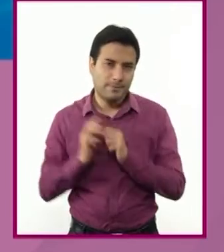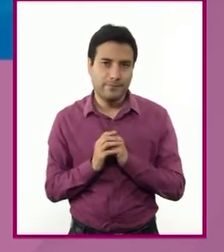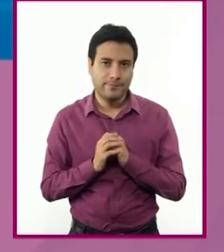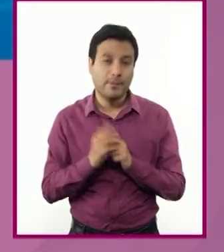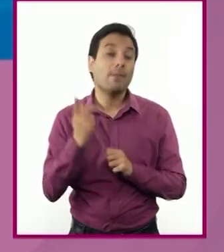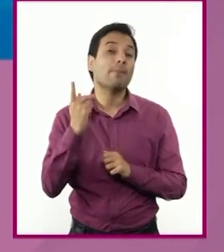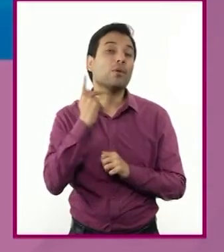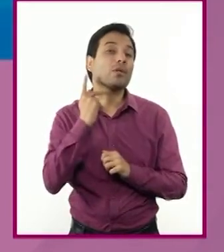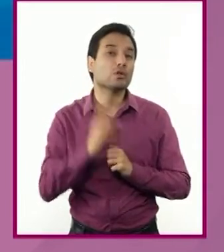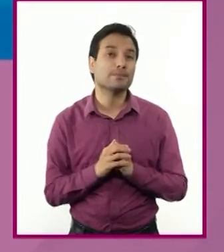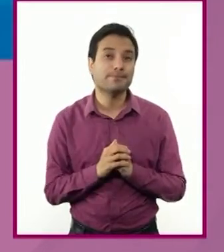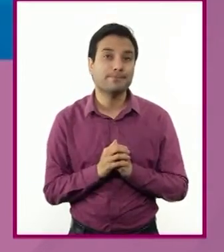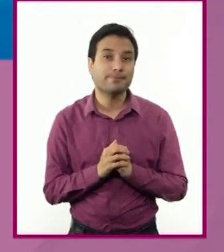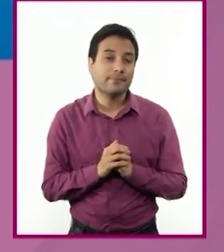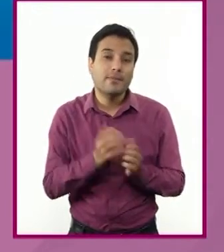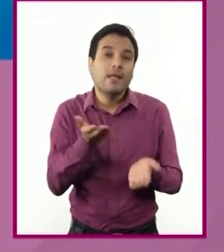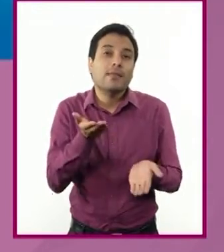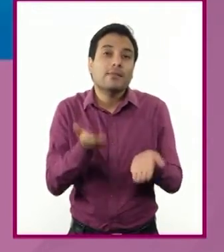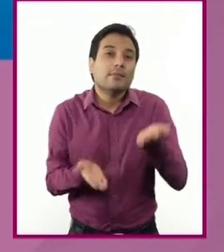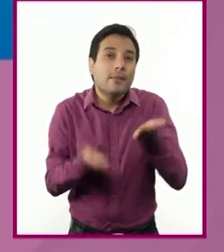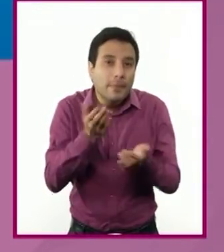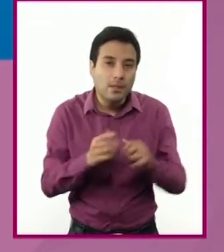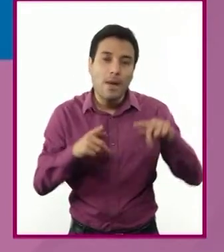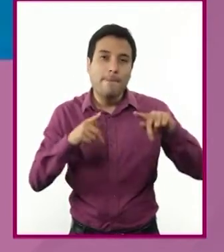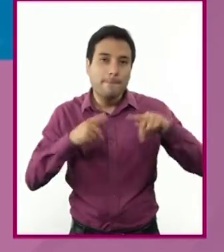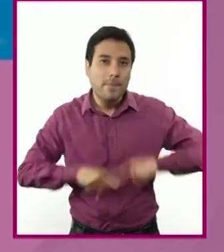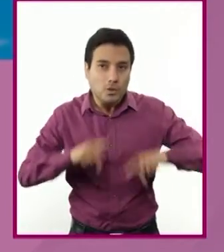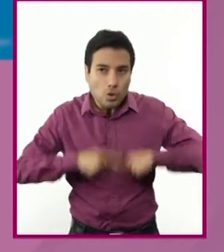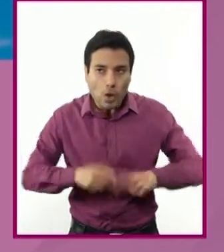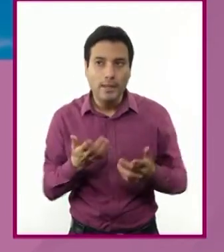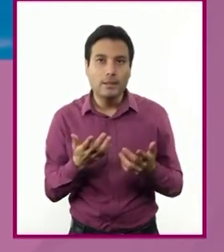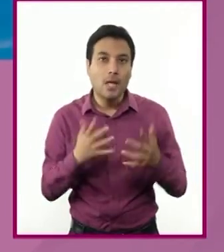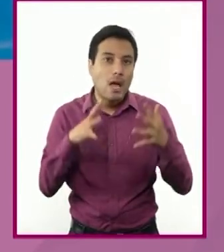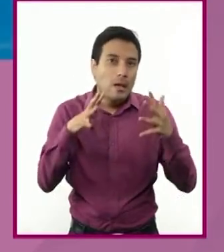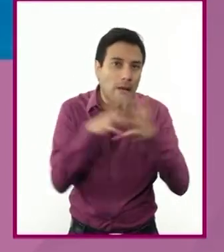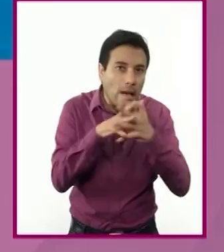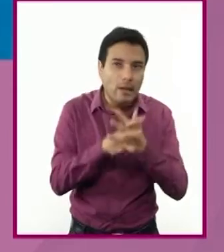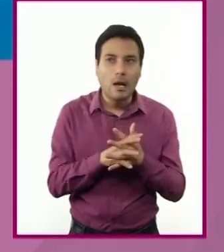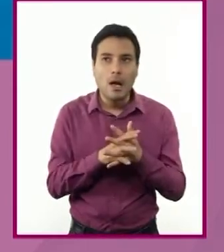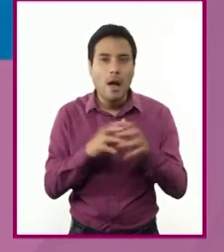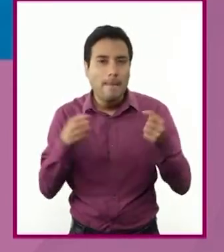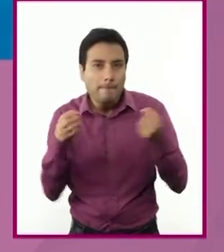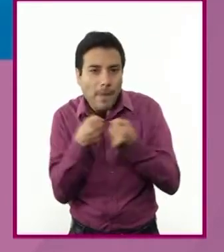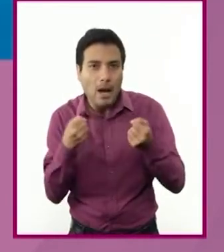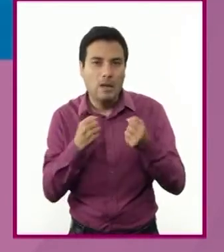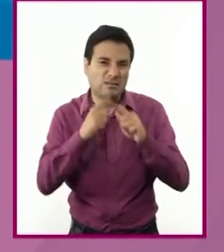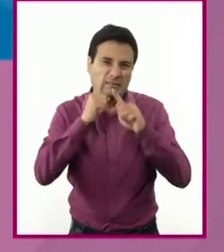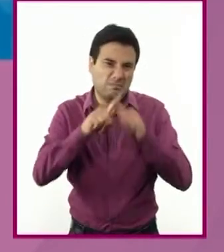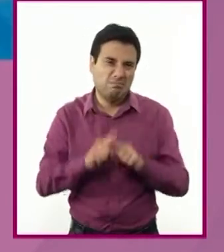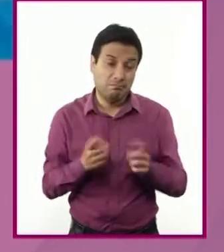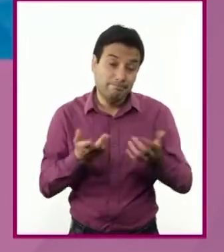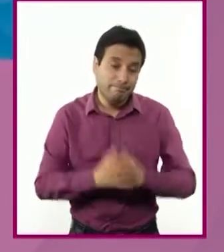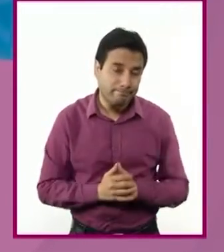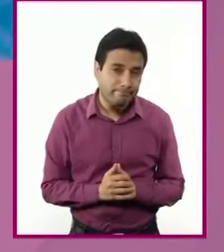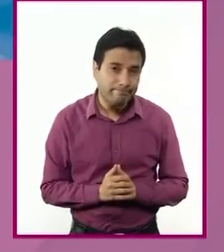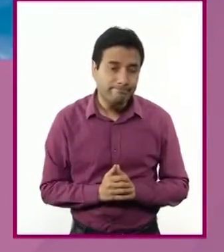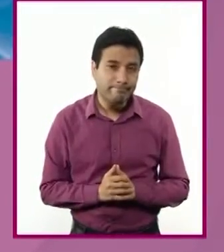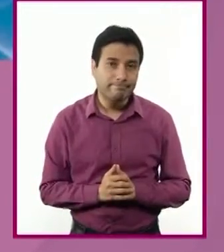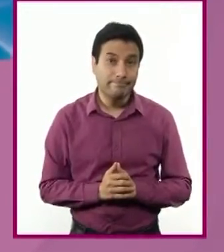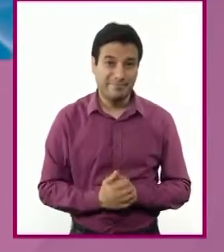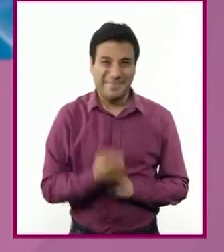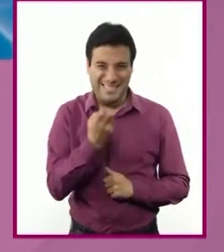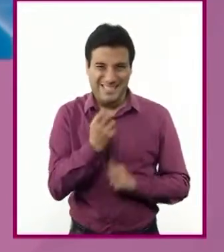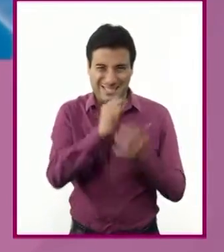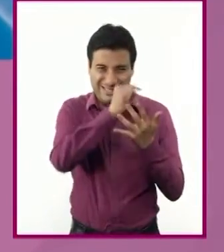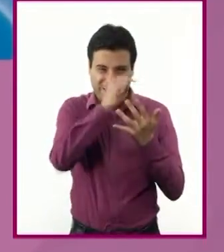Políticos. Las políticas de población y los conflictos bélicos inciden en la concentración o dispersión de los habitantes. Todos estos factores